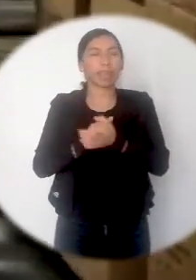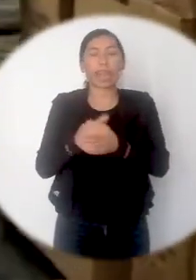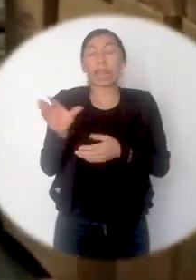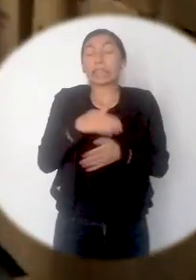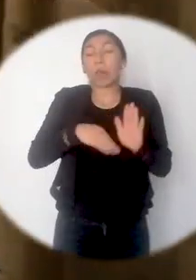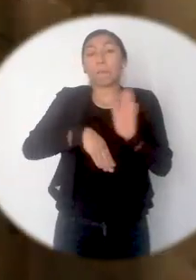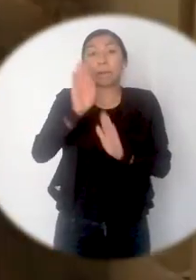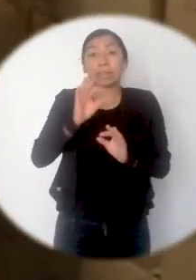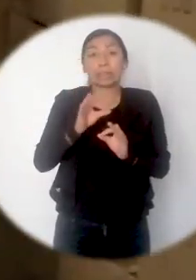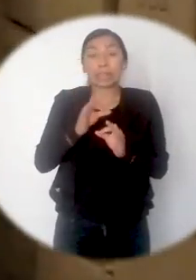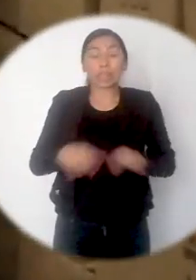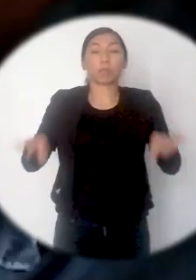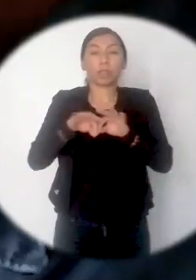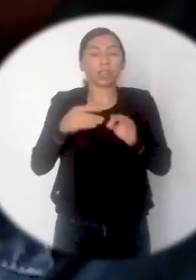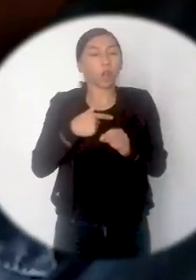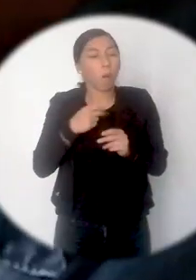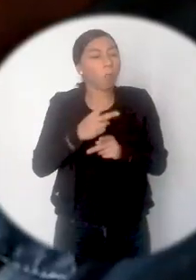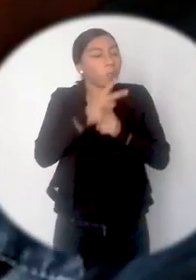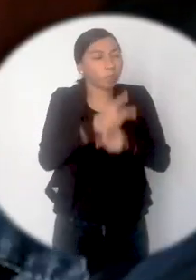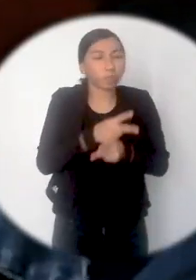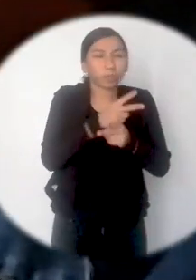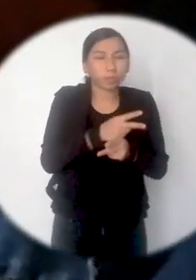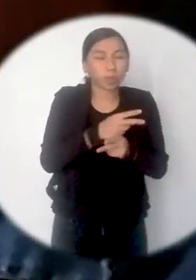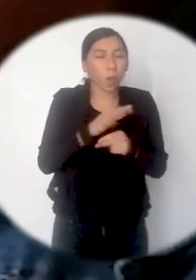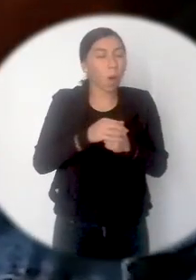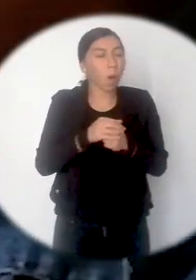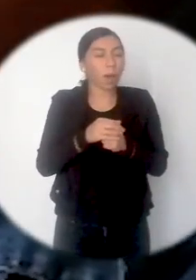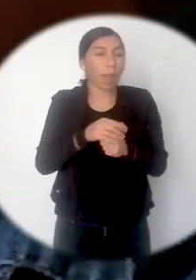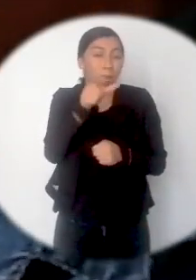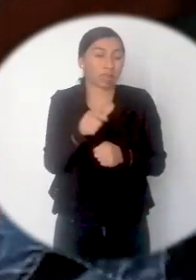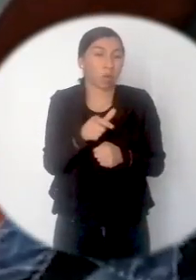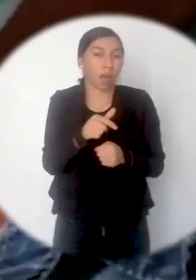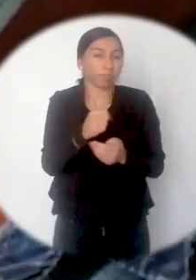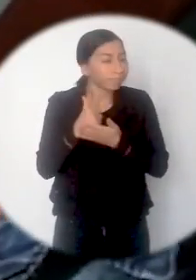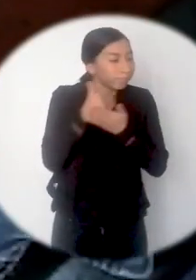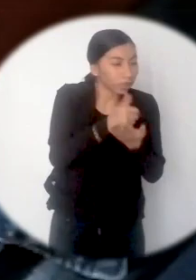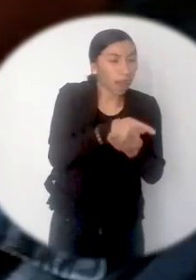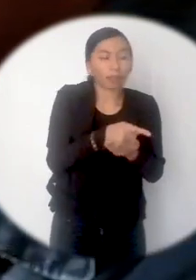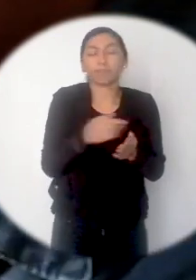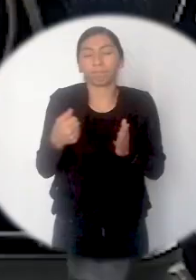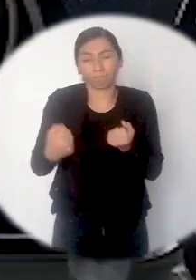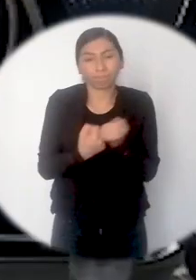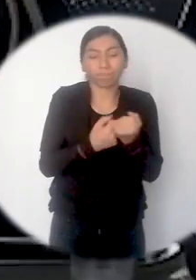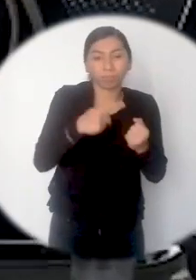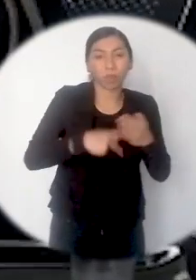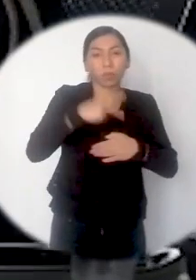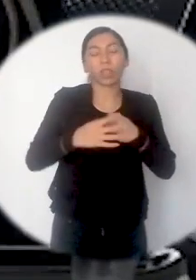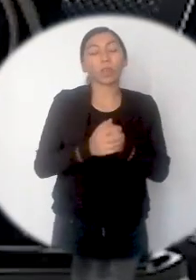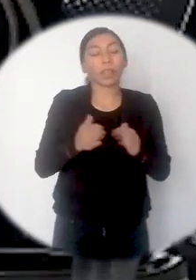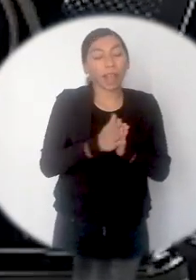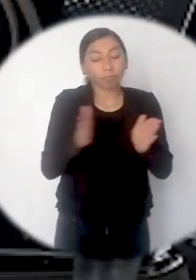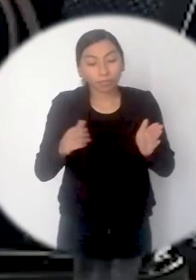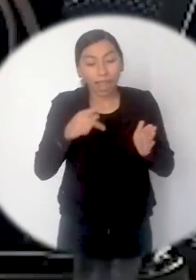Padrino, acompañando a la Dirección Territorial en la ejecución de ese Plan Padrino, revisar qué alcanzamos en el 2020, qué nos hace